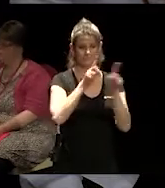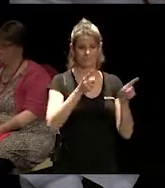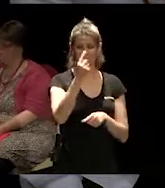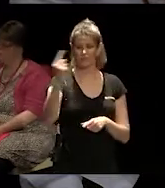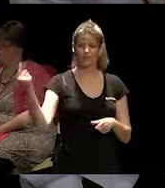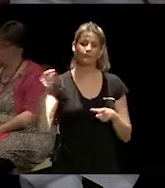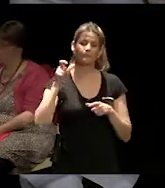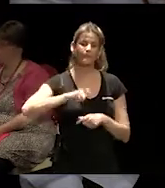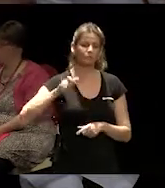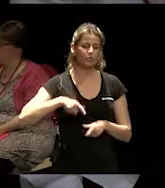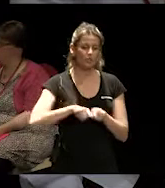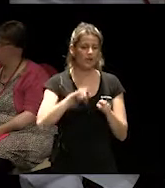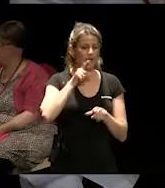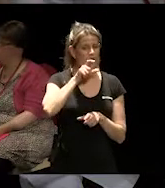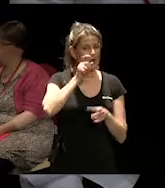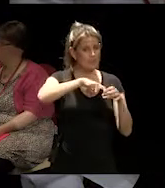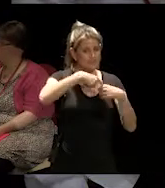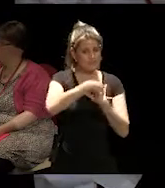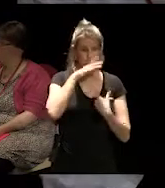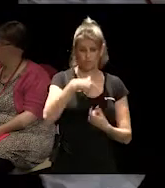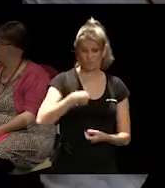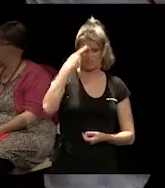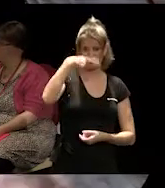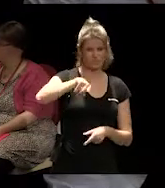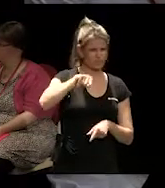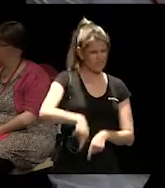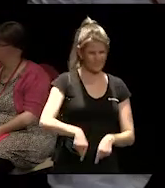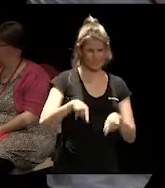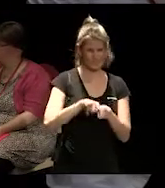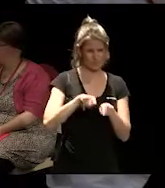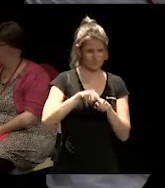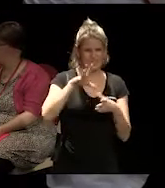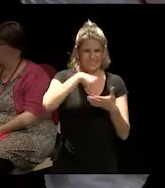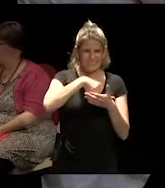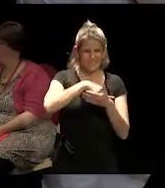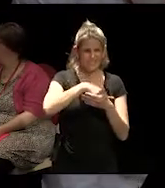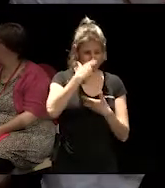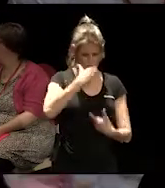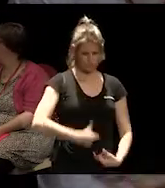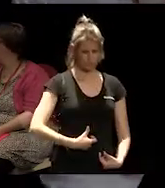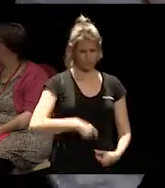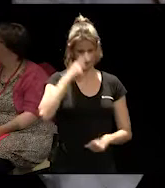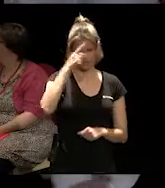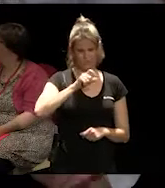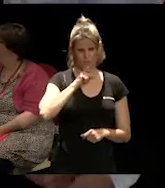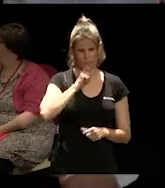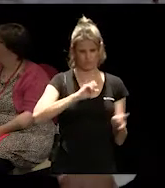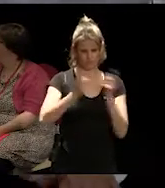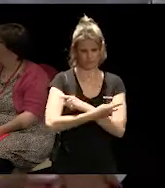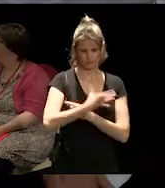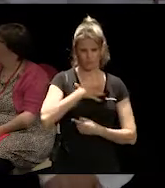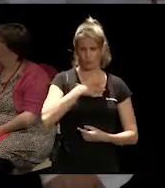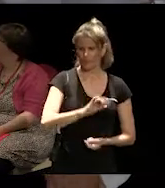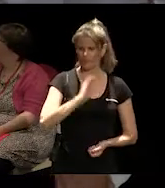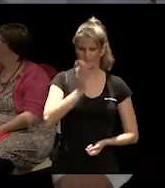en particular, porque vosotros sabéis lo que esto puede llegar a mover en el interior de una persona. Ya está.